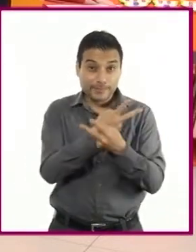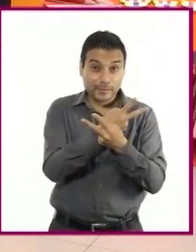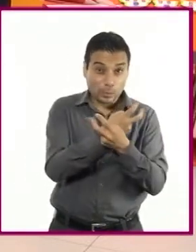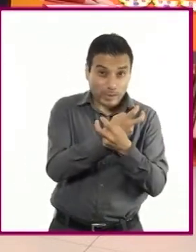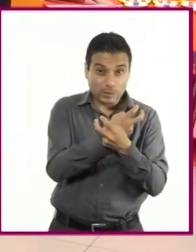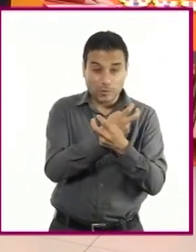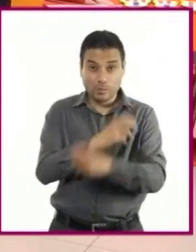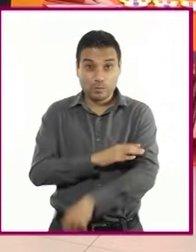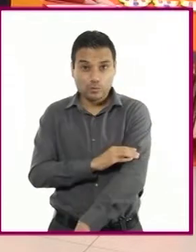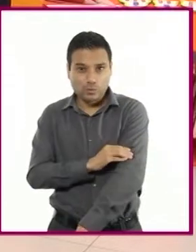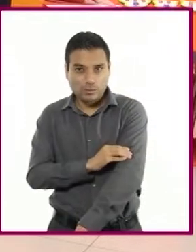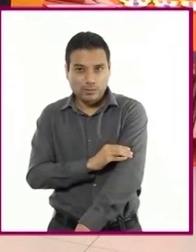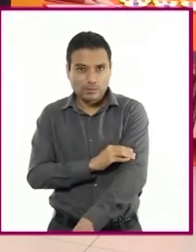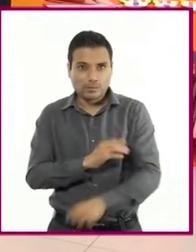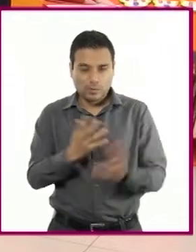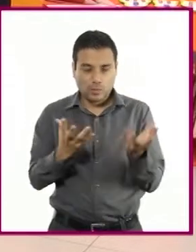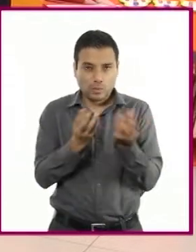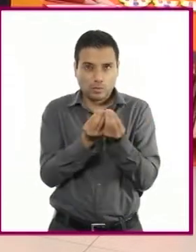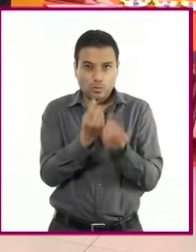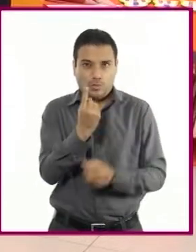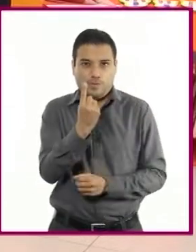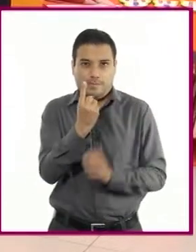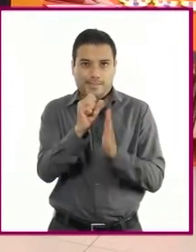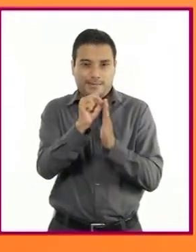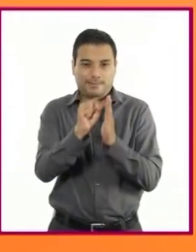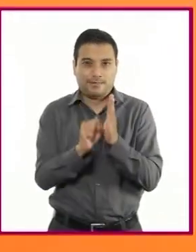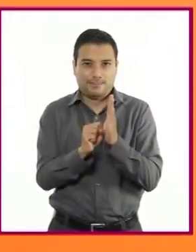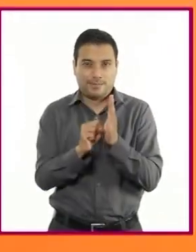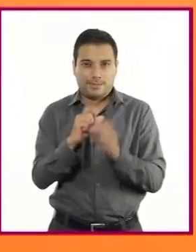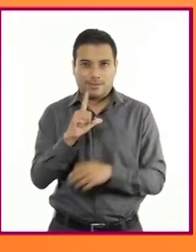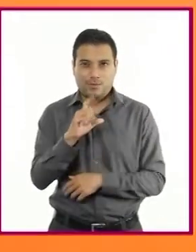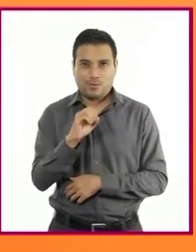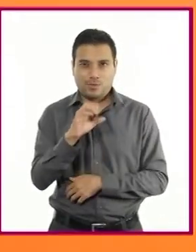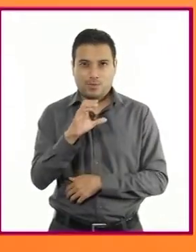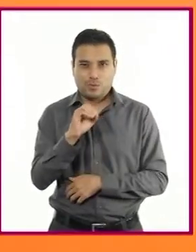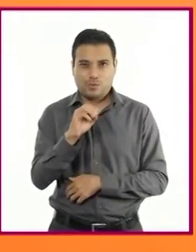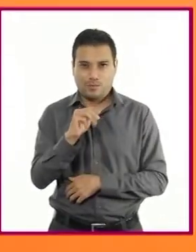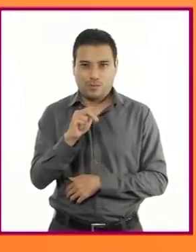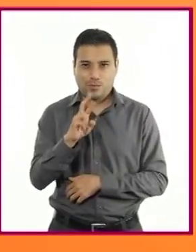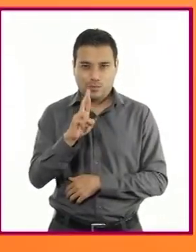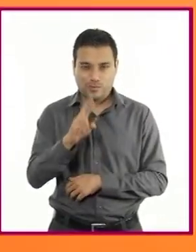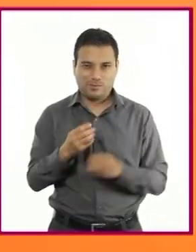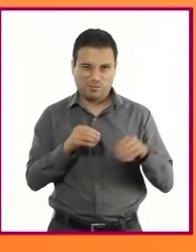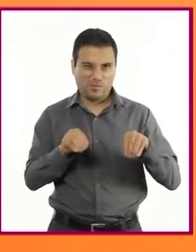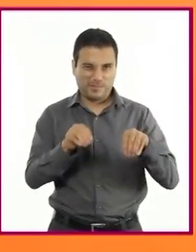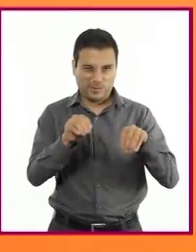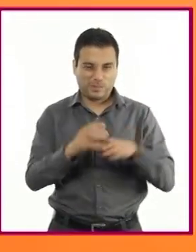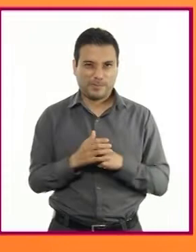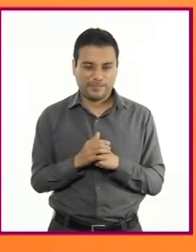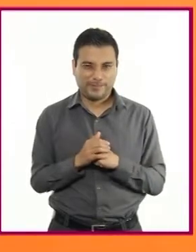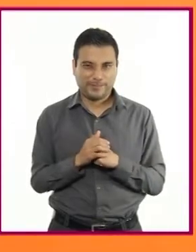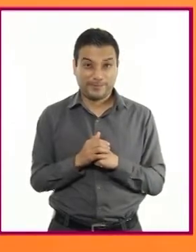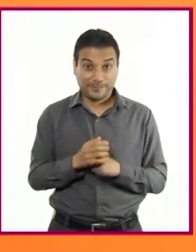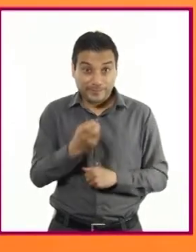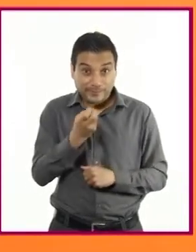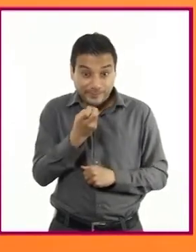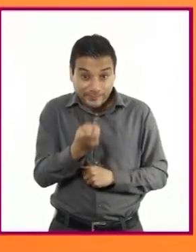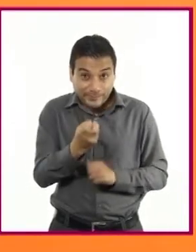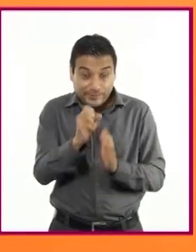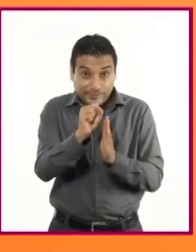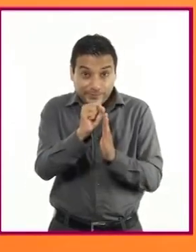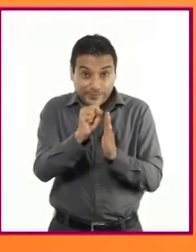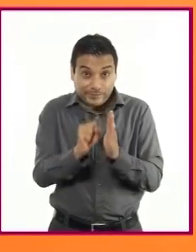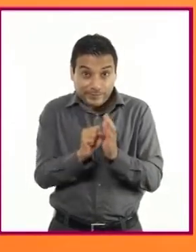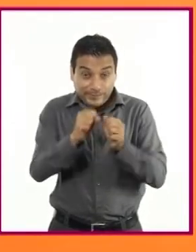se forme uno solo, el sistema locomotor. Cabe aclarar, maestro Raúl, que este sistema no